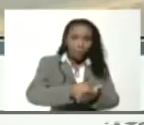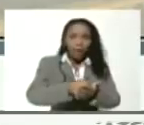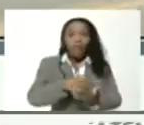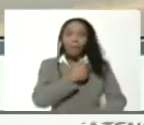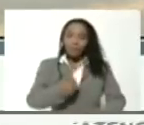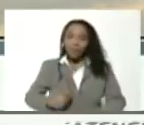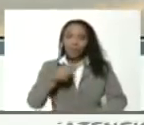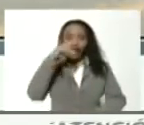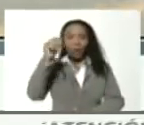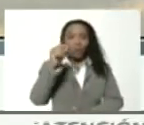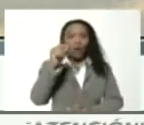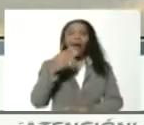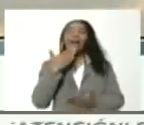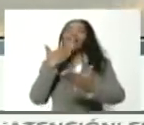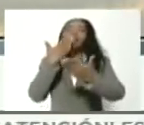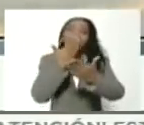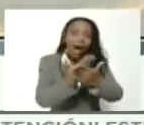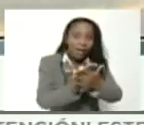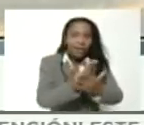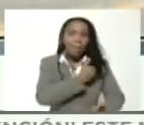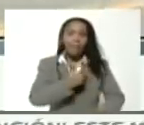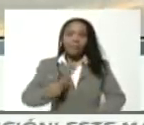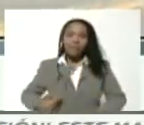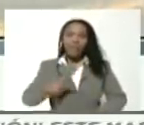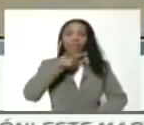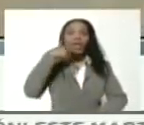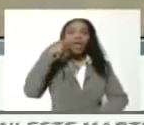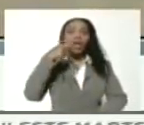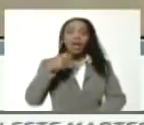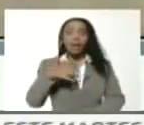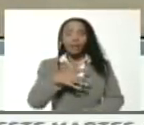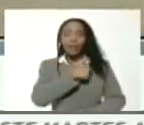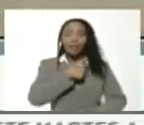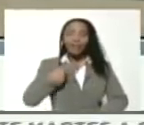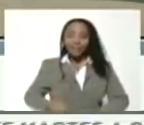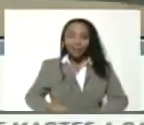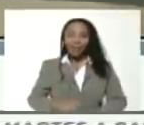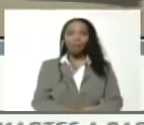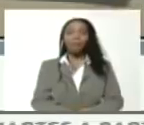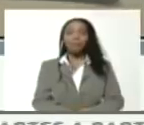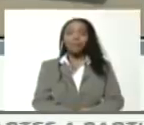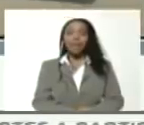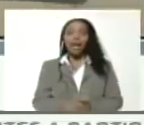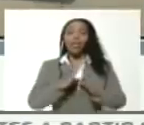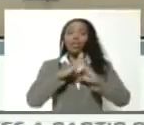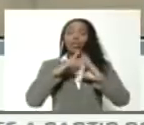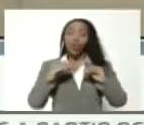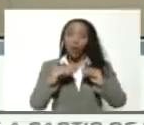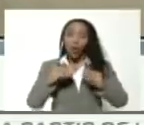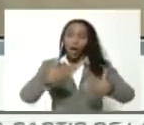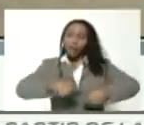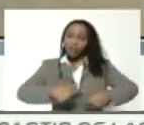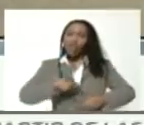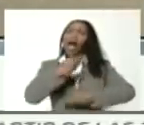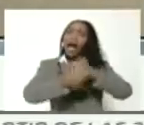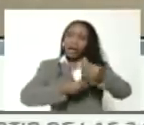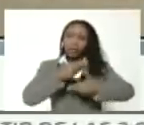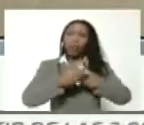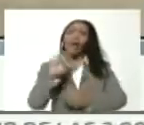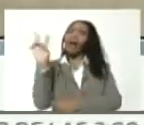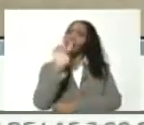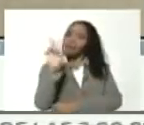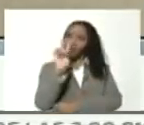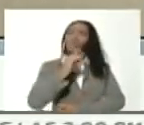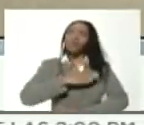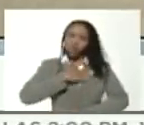al presidente Xi Jinping, al embajador en Venezuela, Li Baorong, por todos los esfuerzos que han hecho para que Venezuela